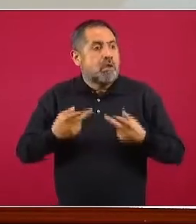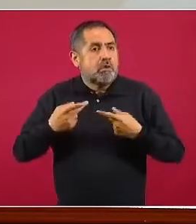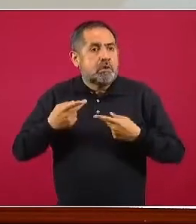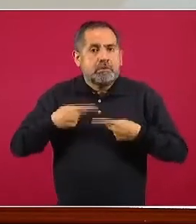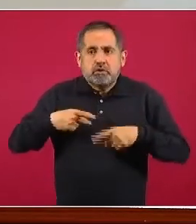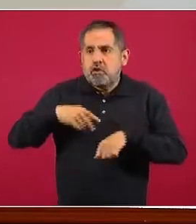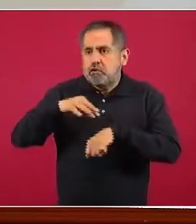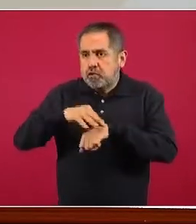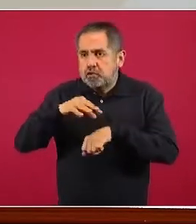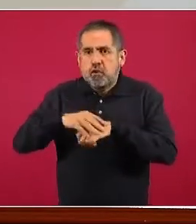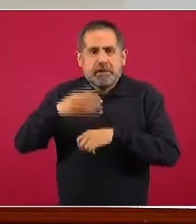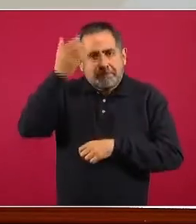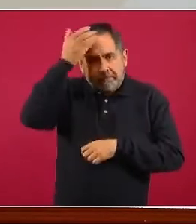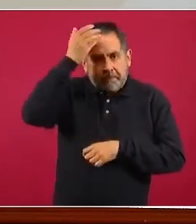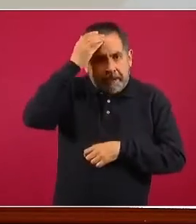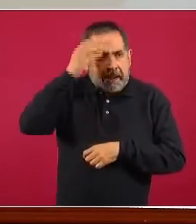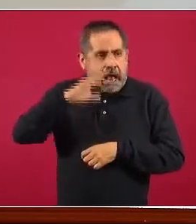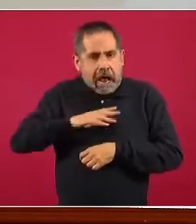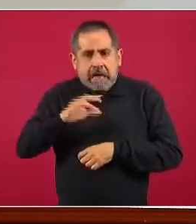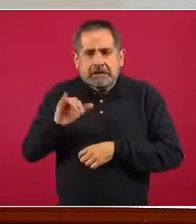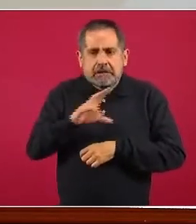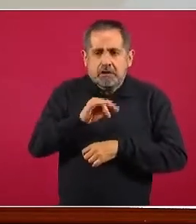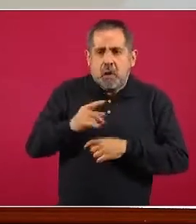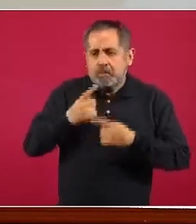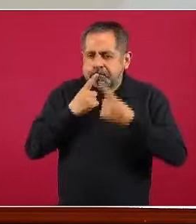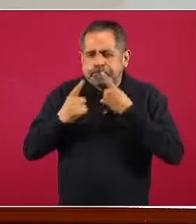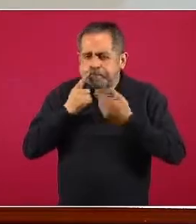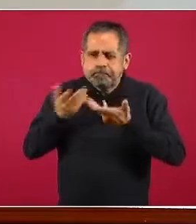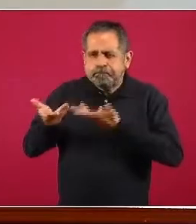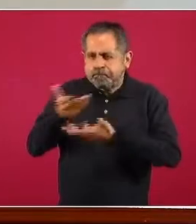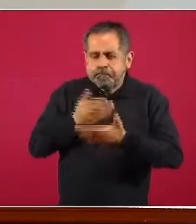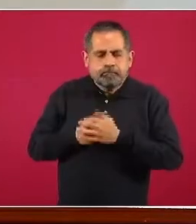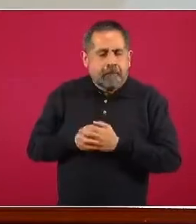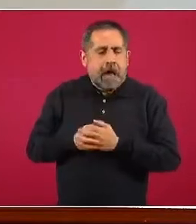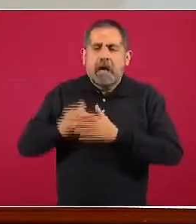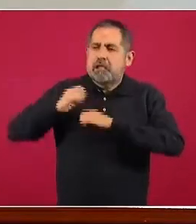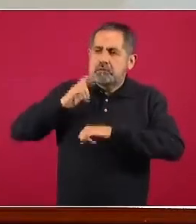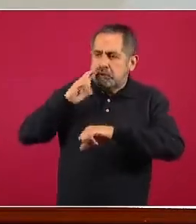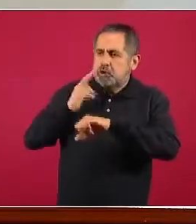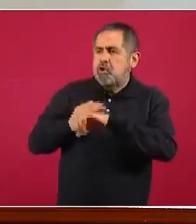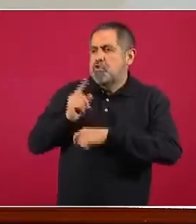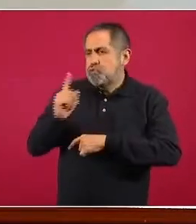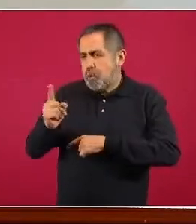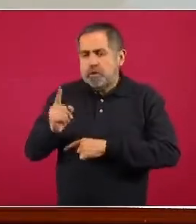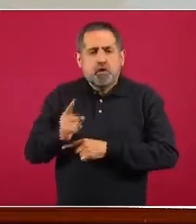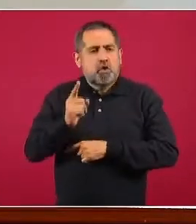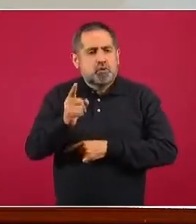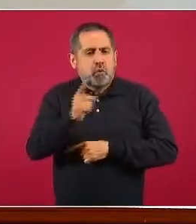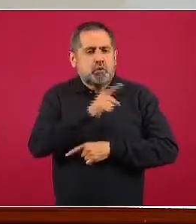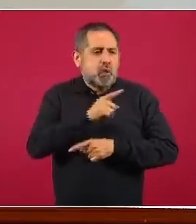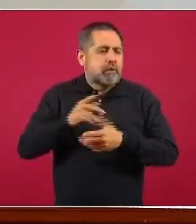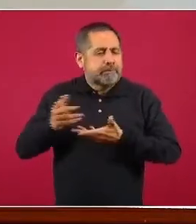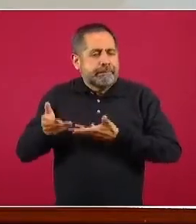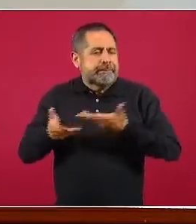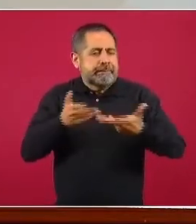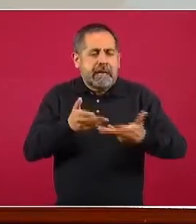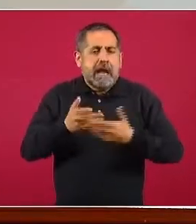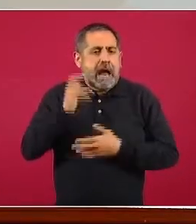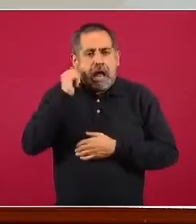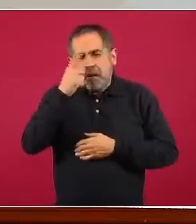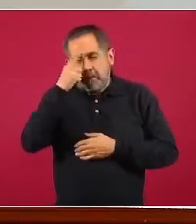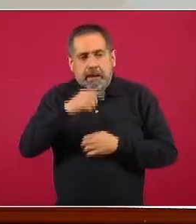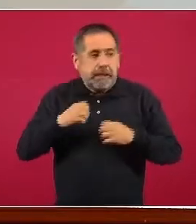para atender la epidemia, y entonces se prioriza y se asigna a través de las diferentes instituciones para tener siempre una